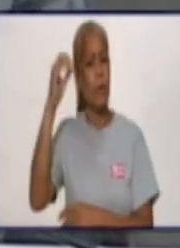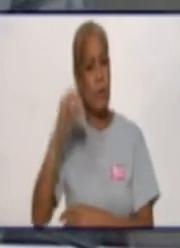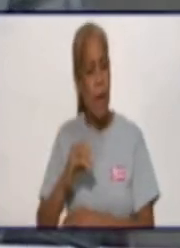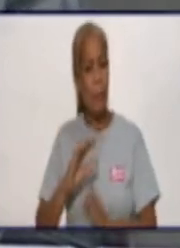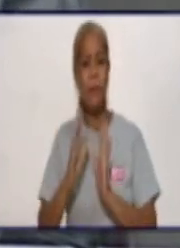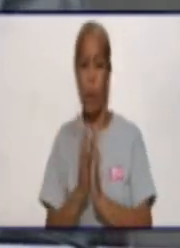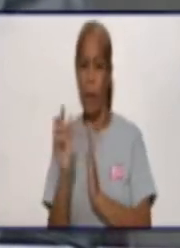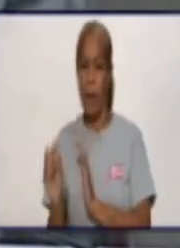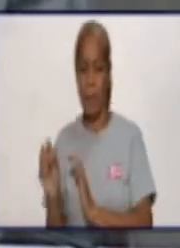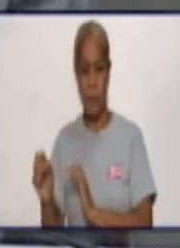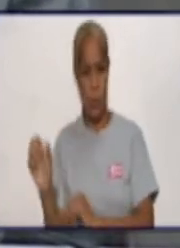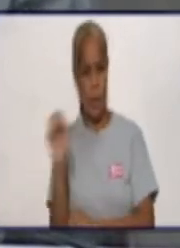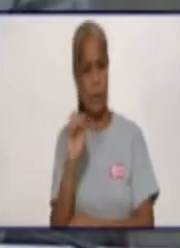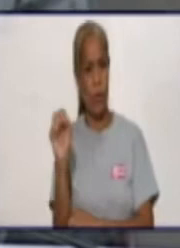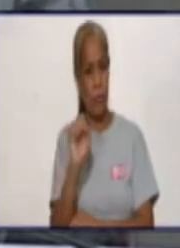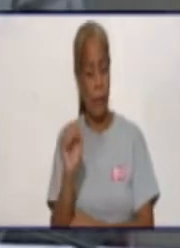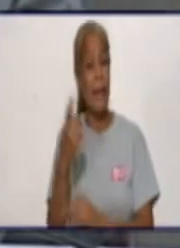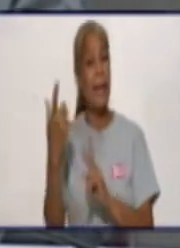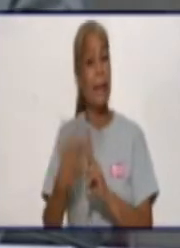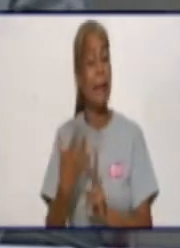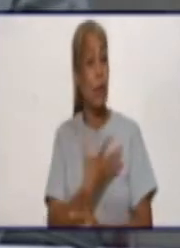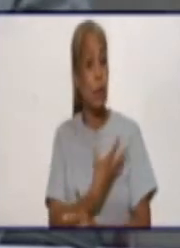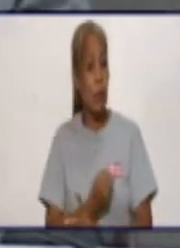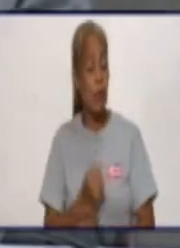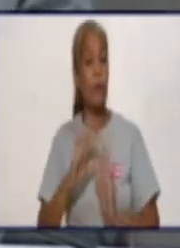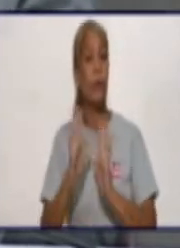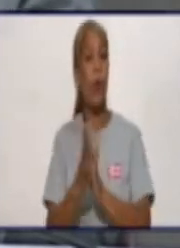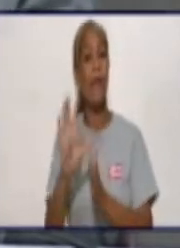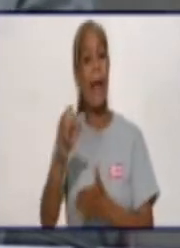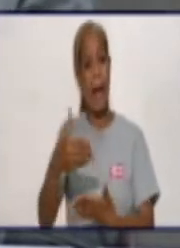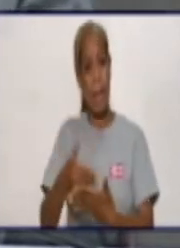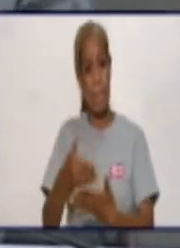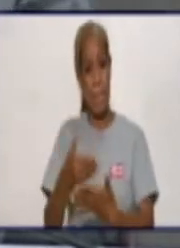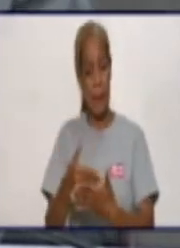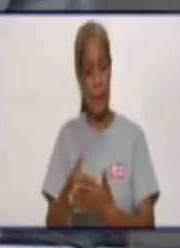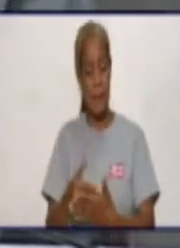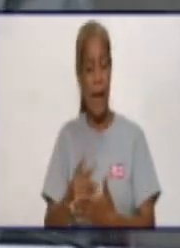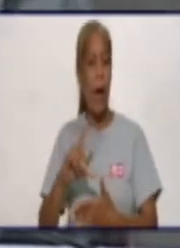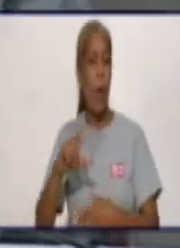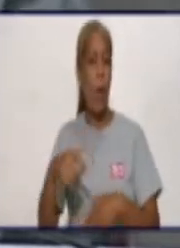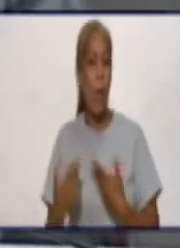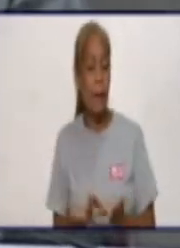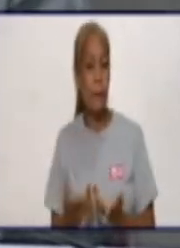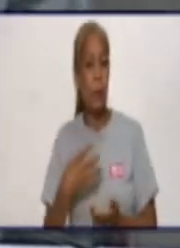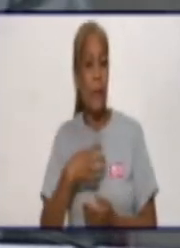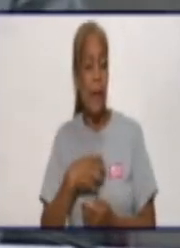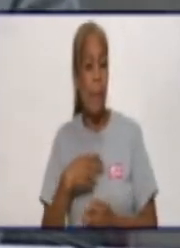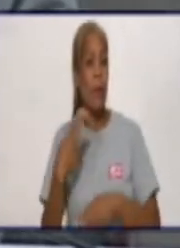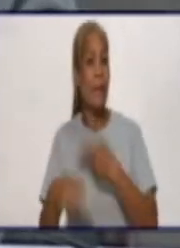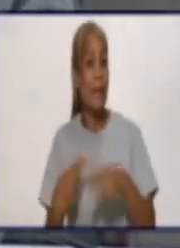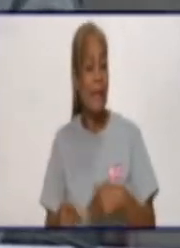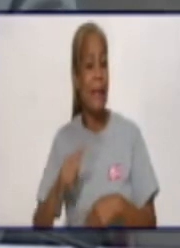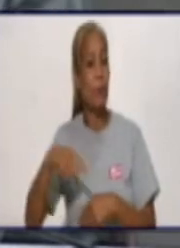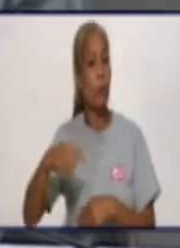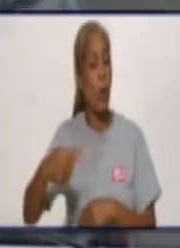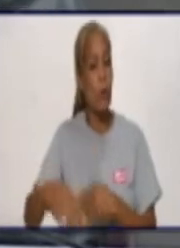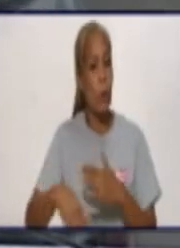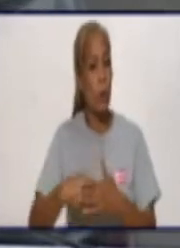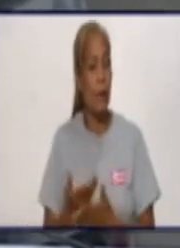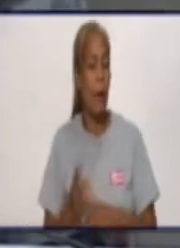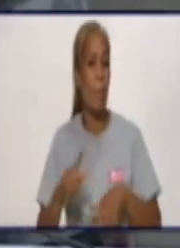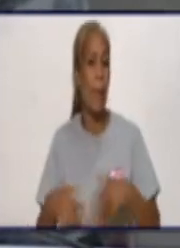diésel y lo sufren todos nuestros empresarios cuánto tenemos que hacer todos los días para que los servicios vitales del